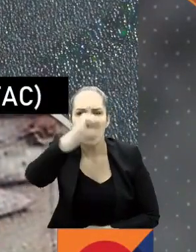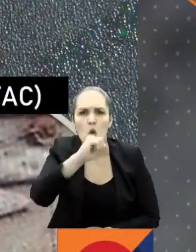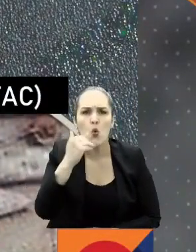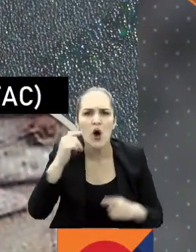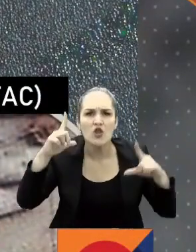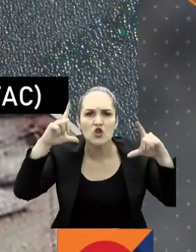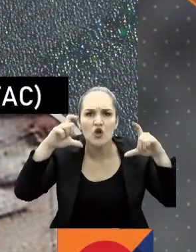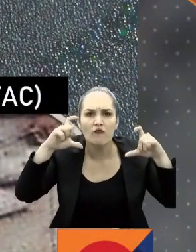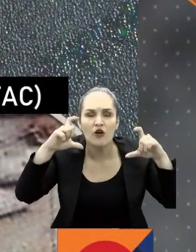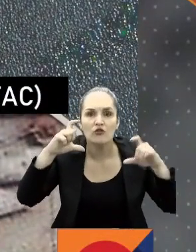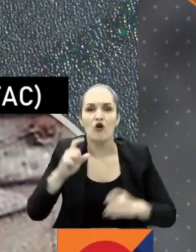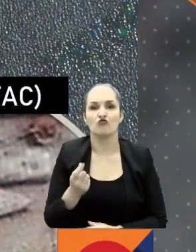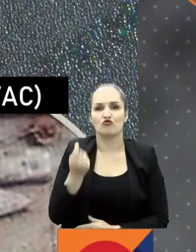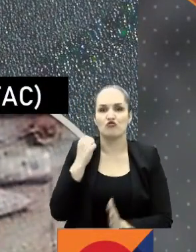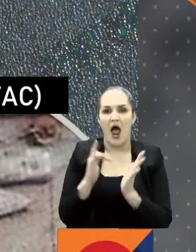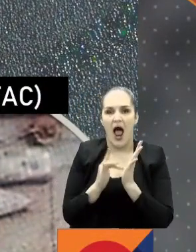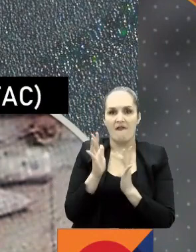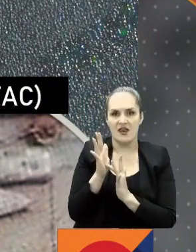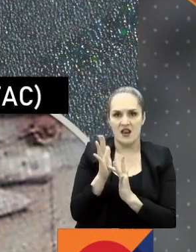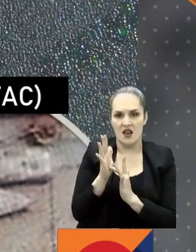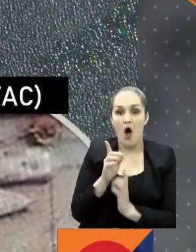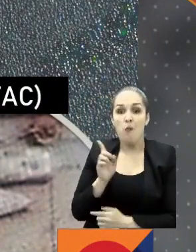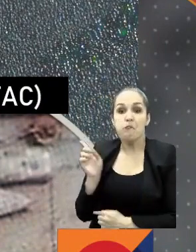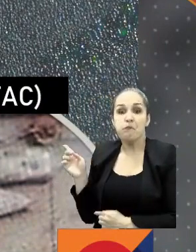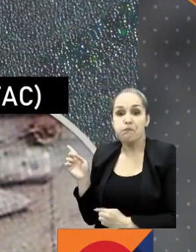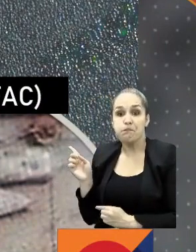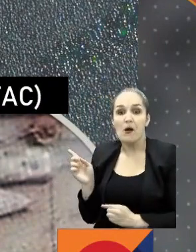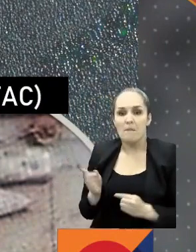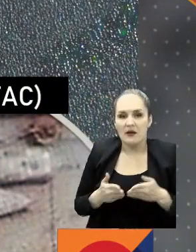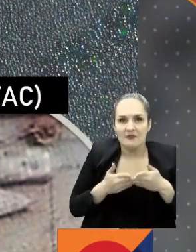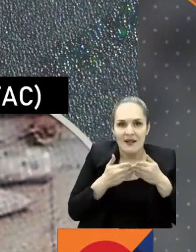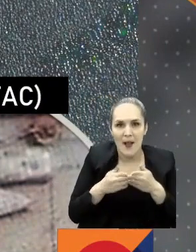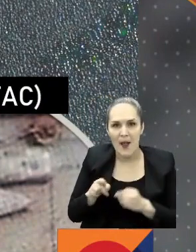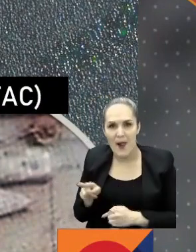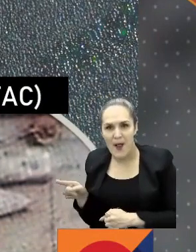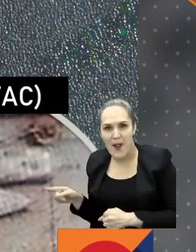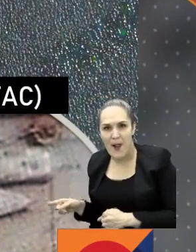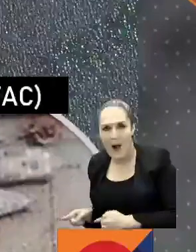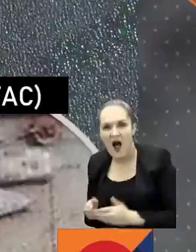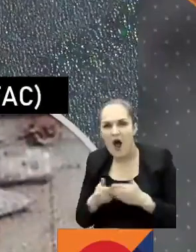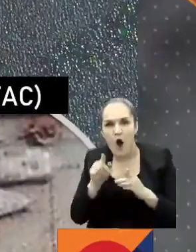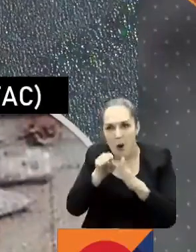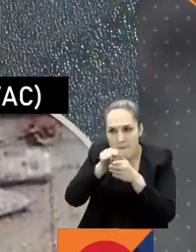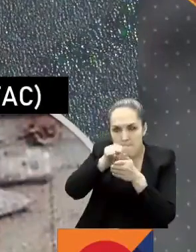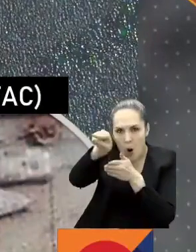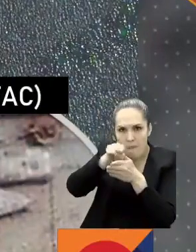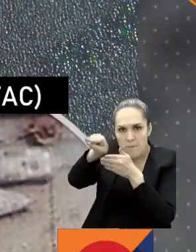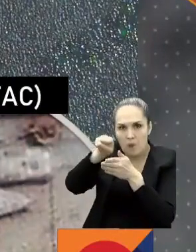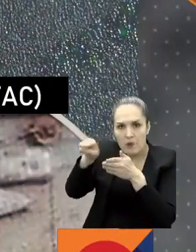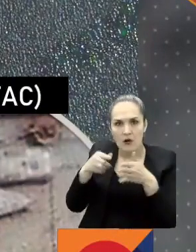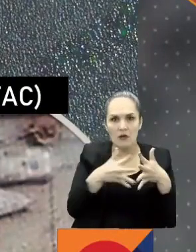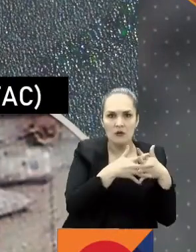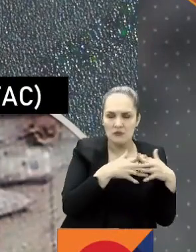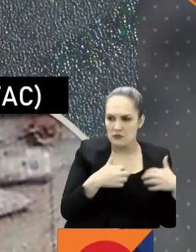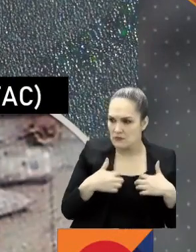7 lanchas de ataque rápido cargadas de misiles y que por supuesto despiertan la atención de los Estados Unidos.